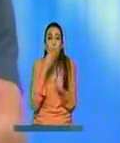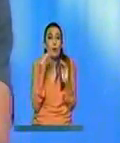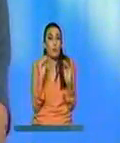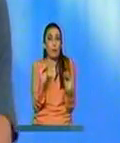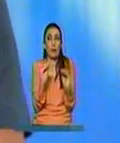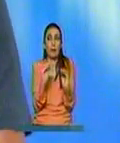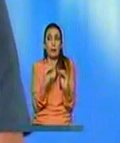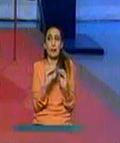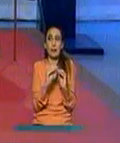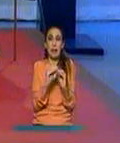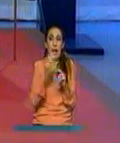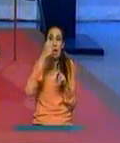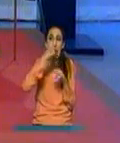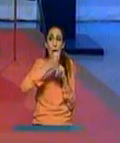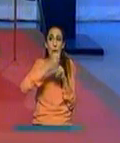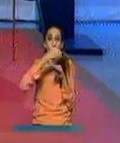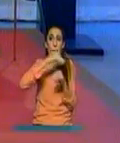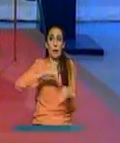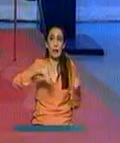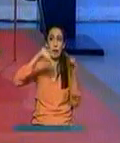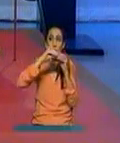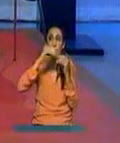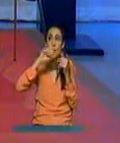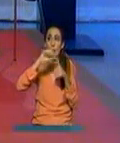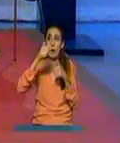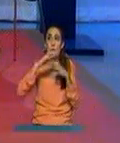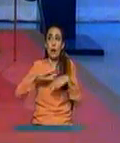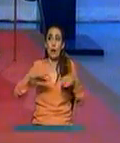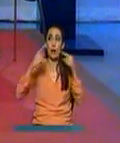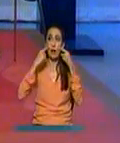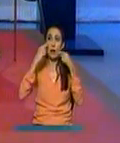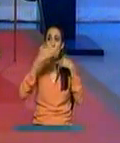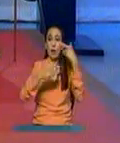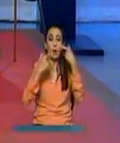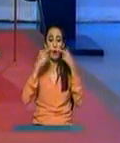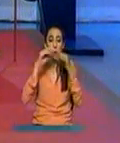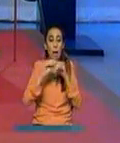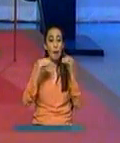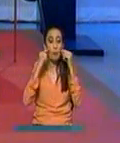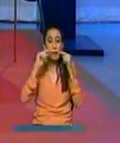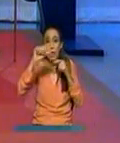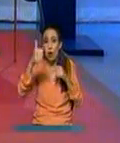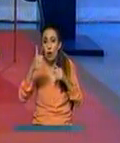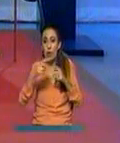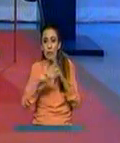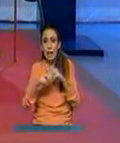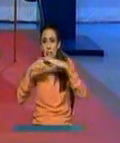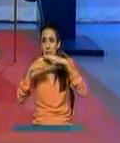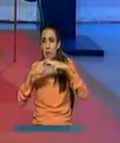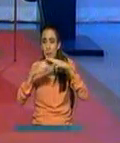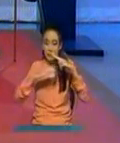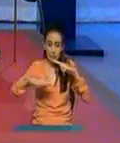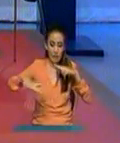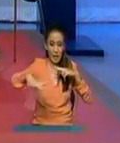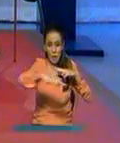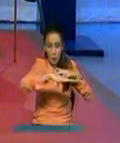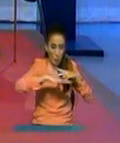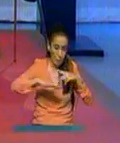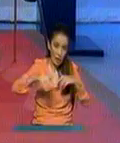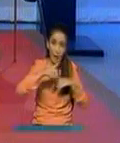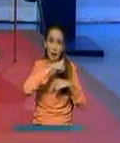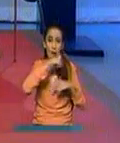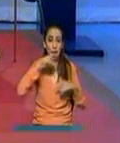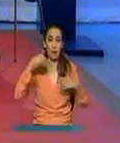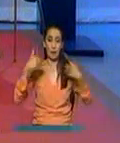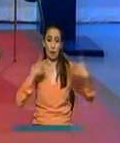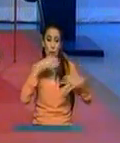unas tapas bien hermosas. Ajá. También. Pero si ves sellos en una percha y ves la de Heineken por ahí atrás, capaz no viste ninguna de las variedades de cerveza artesanal que hay por